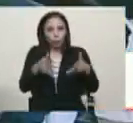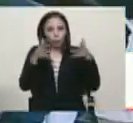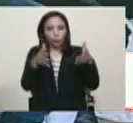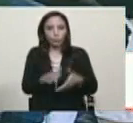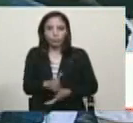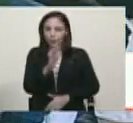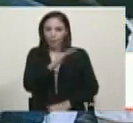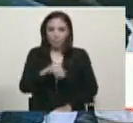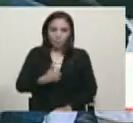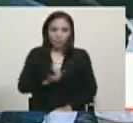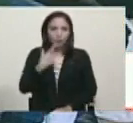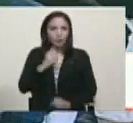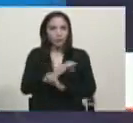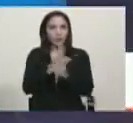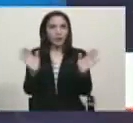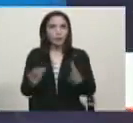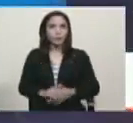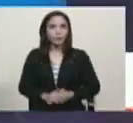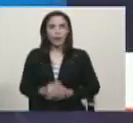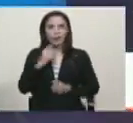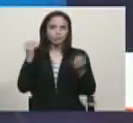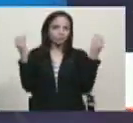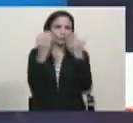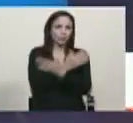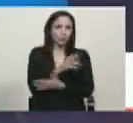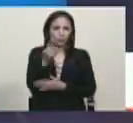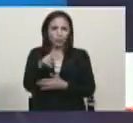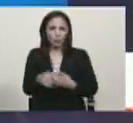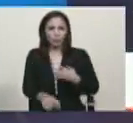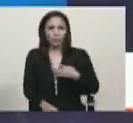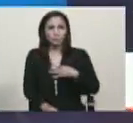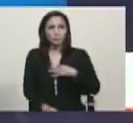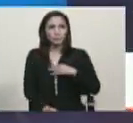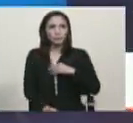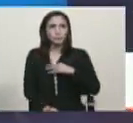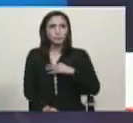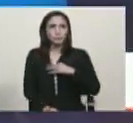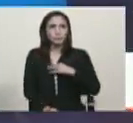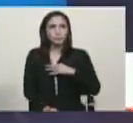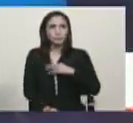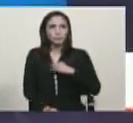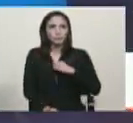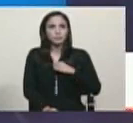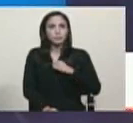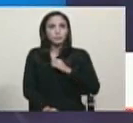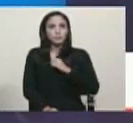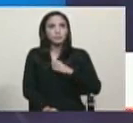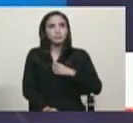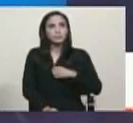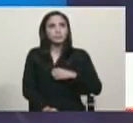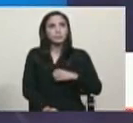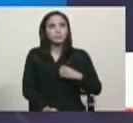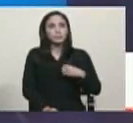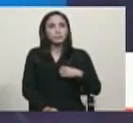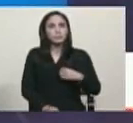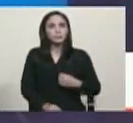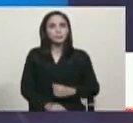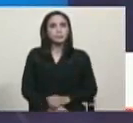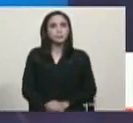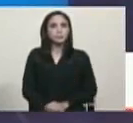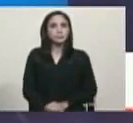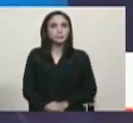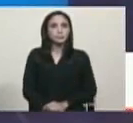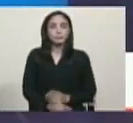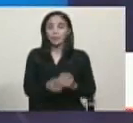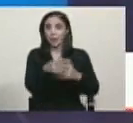todo. Nadie lo confunde. Es capaz de cualquier batalla. Ahí está